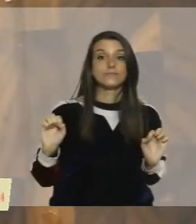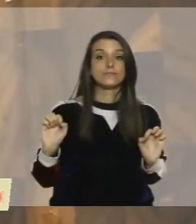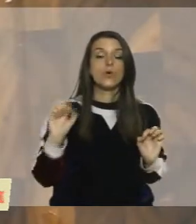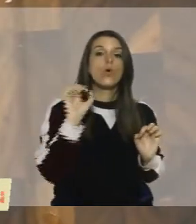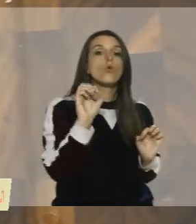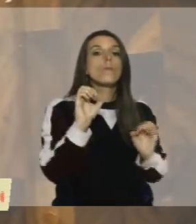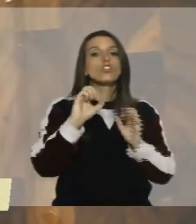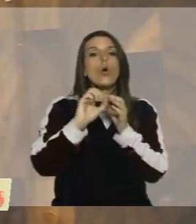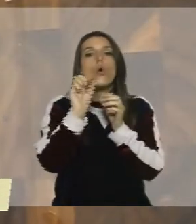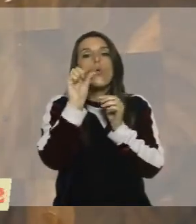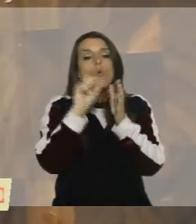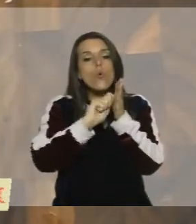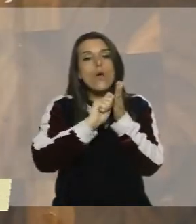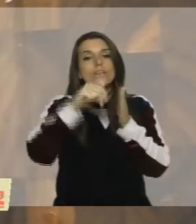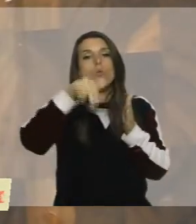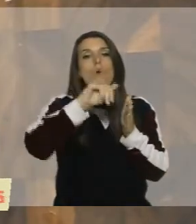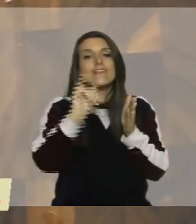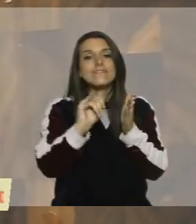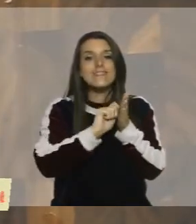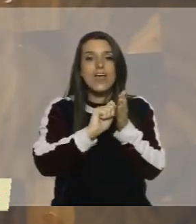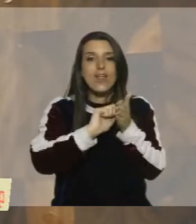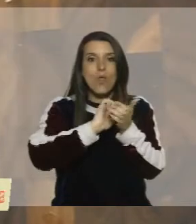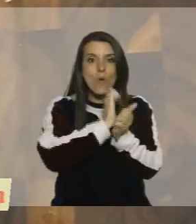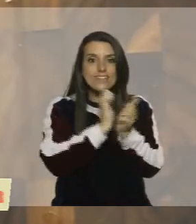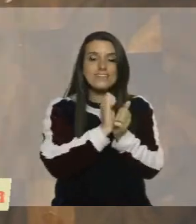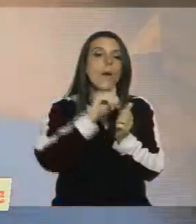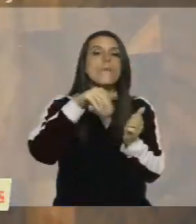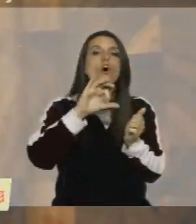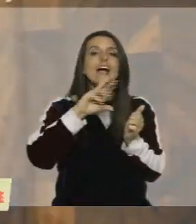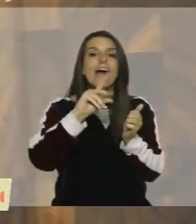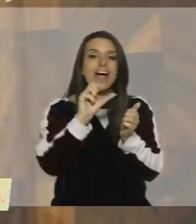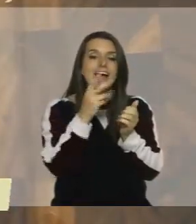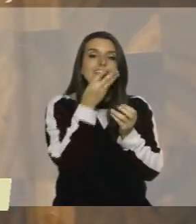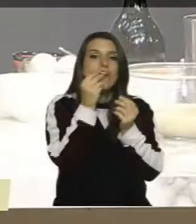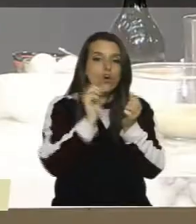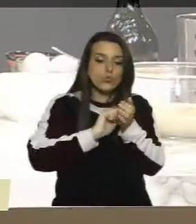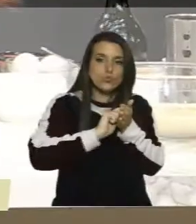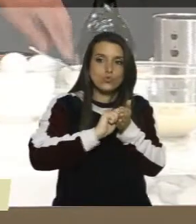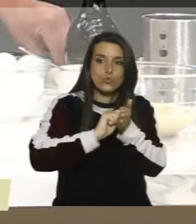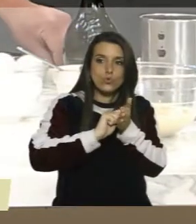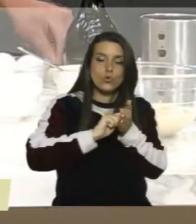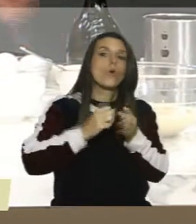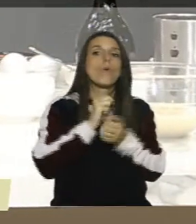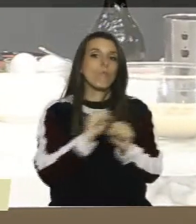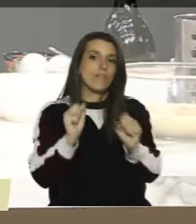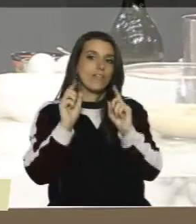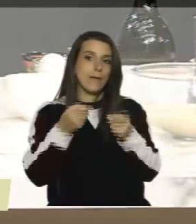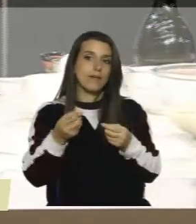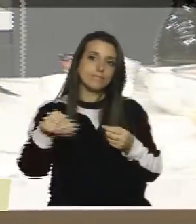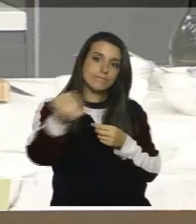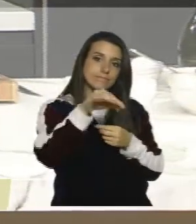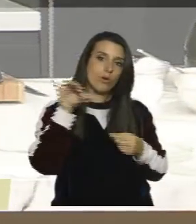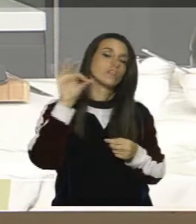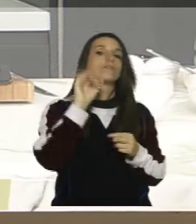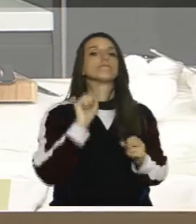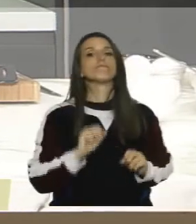nuez moscada. Le vamos a poner al de espinaca. Un poquito de sal y un poquito de nuez moscada también. Ya